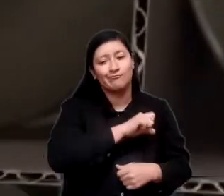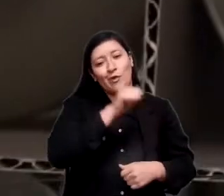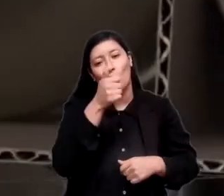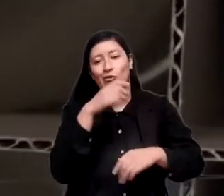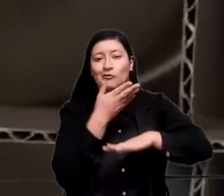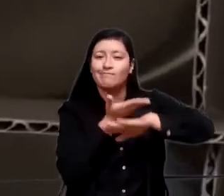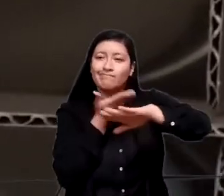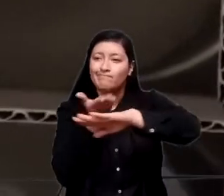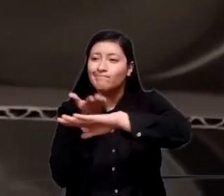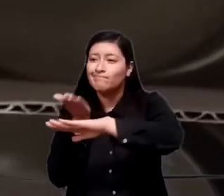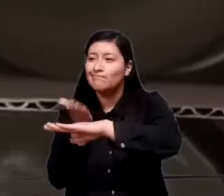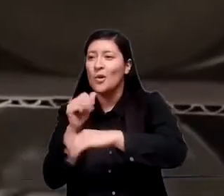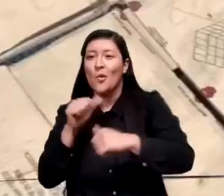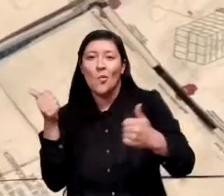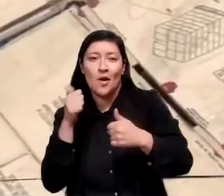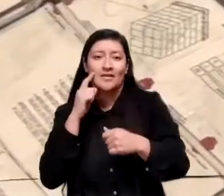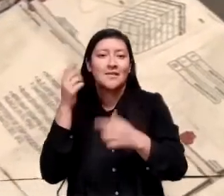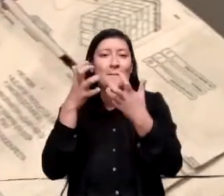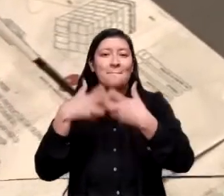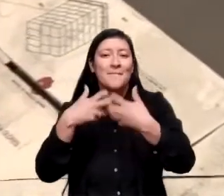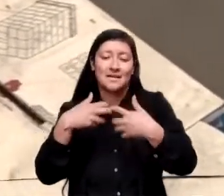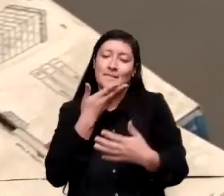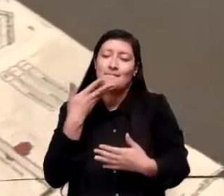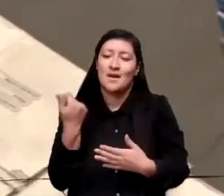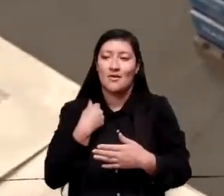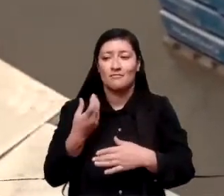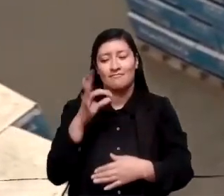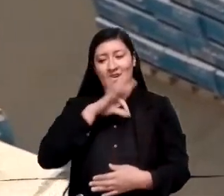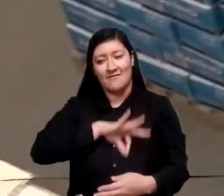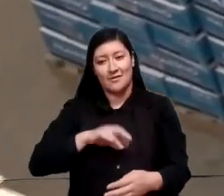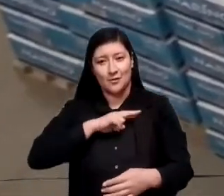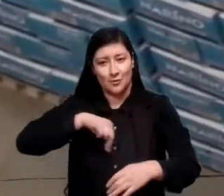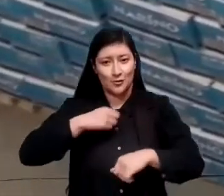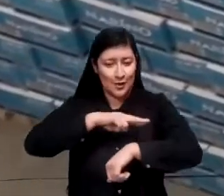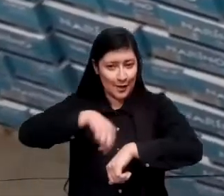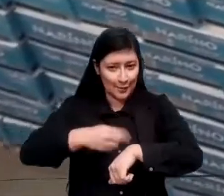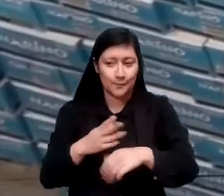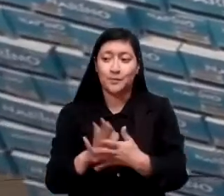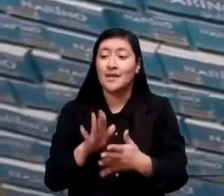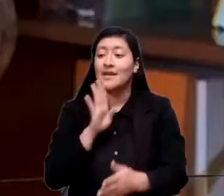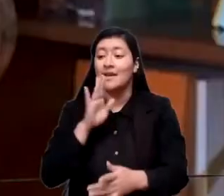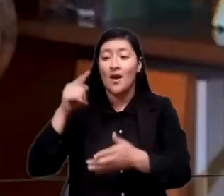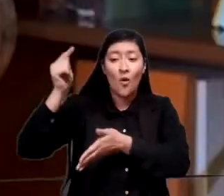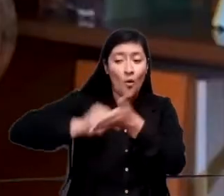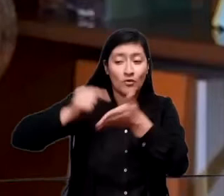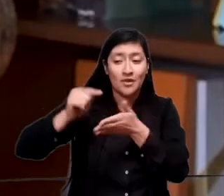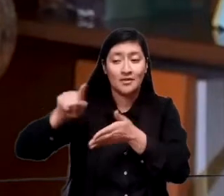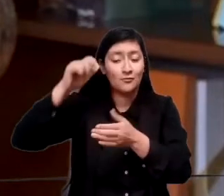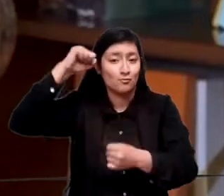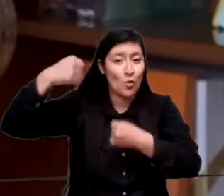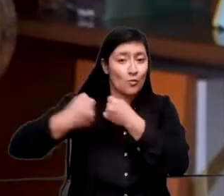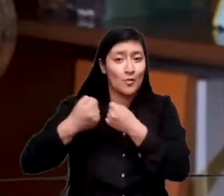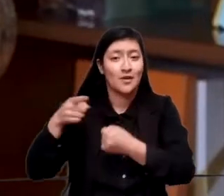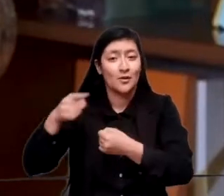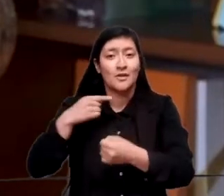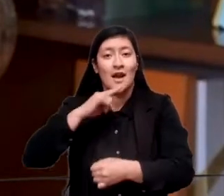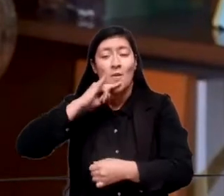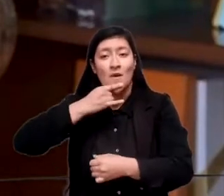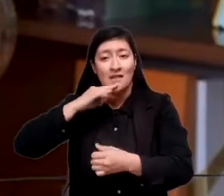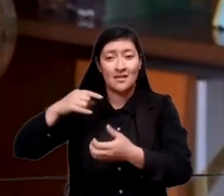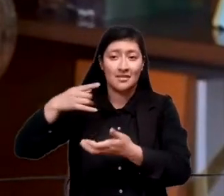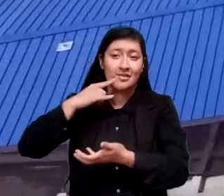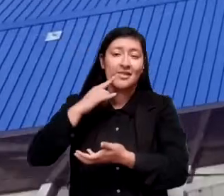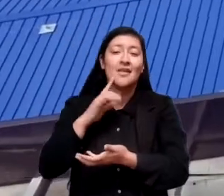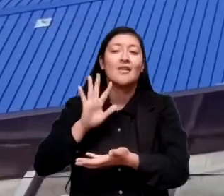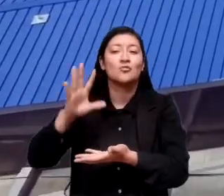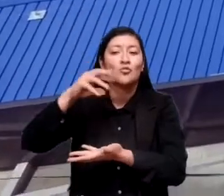con una empresa que tenga mejor precio para el departamento. El contrato con la empresa licorera de